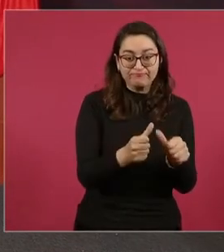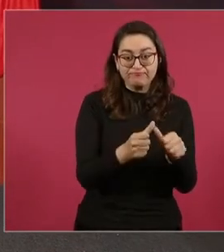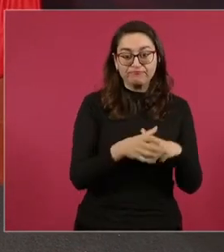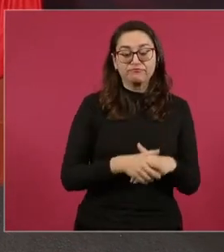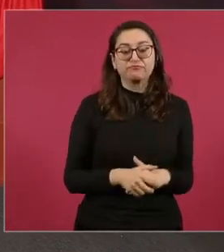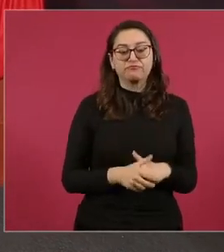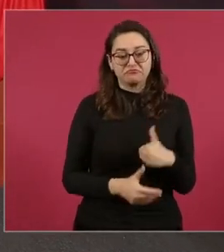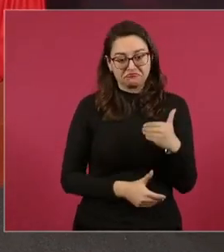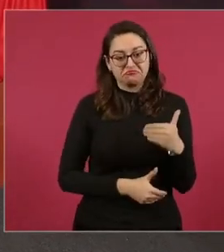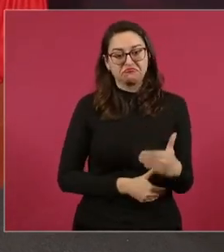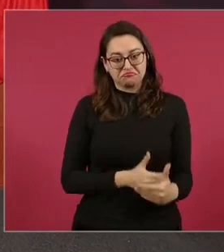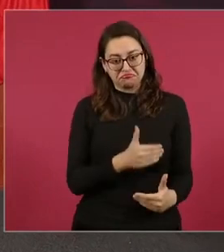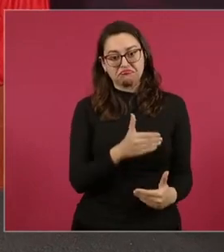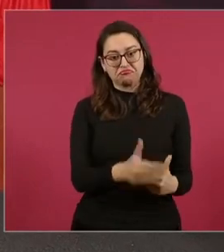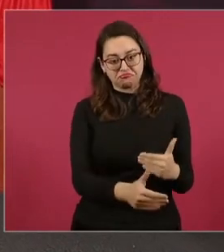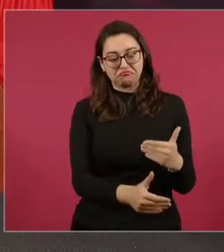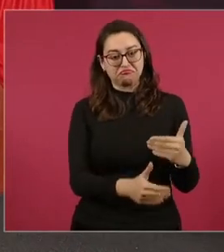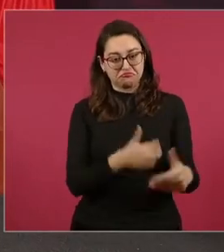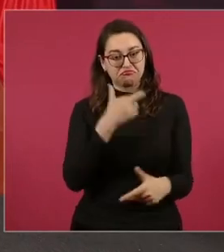Estamos avanzando.